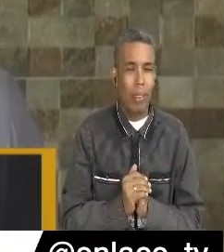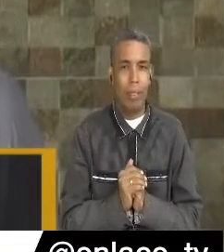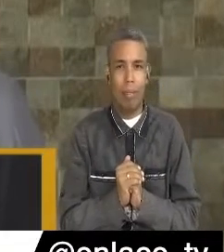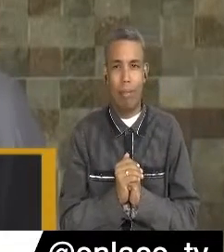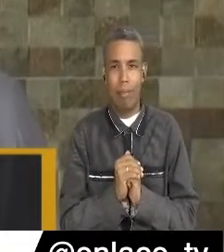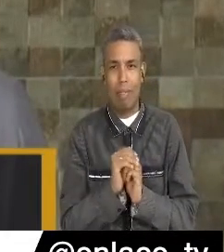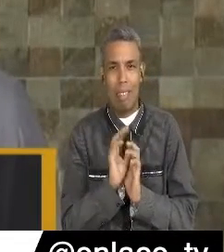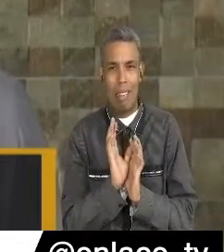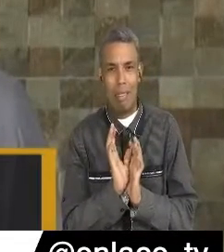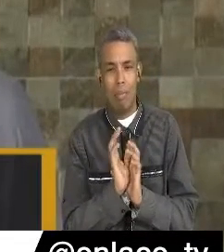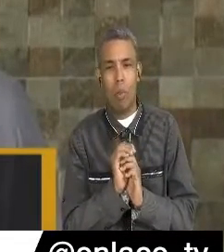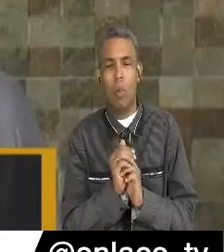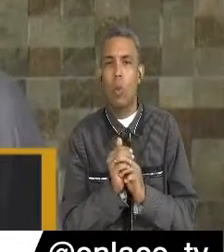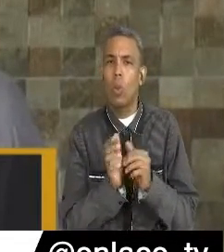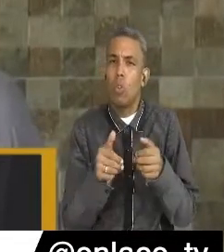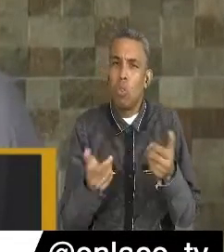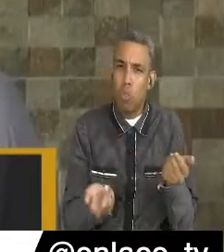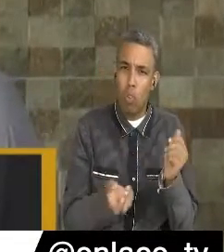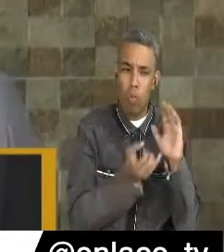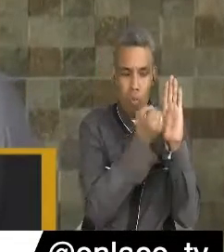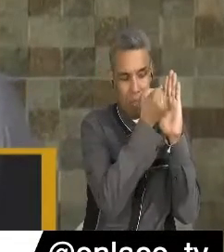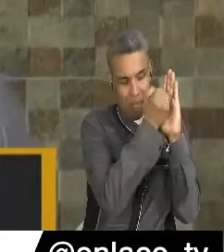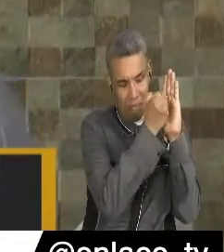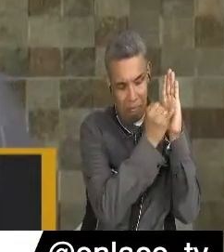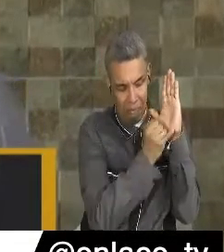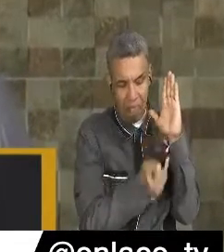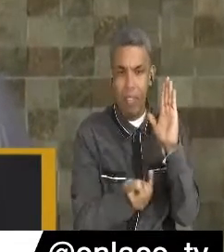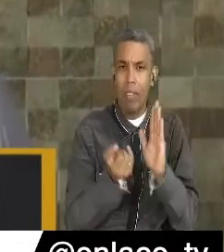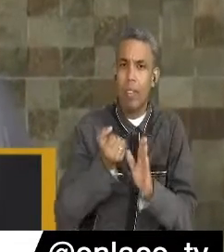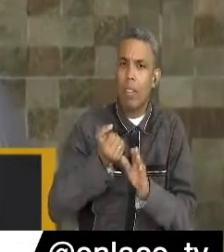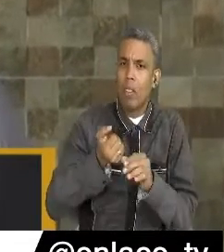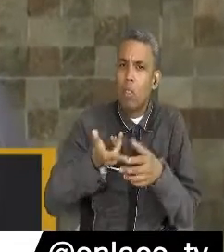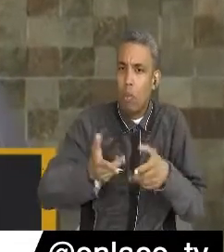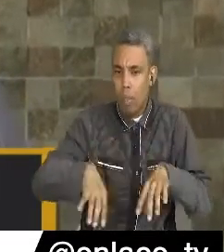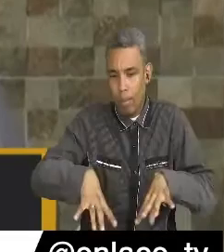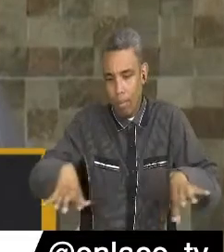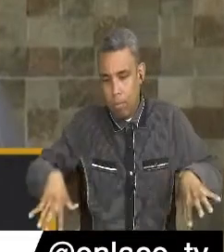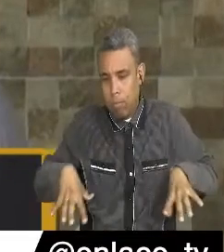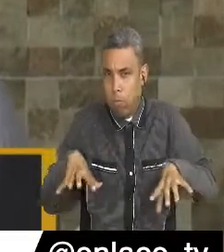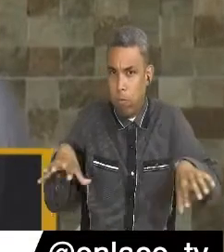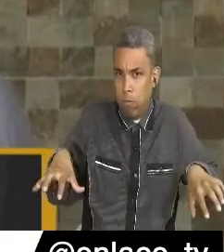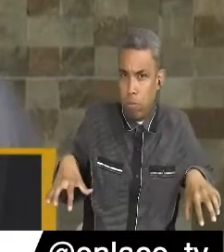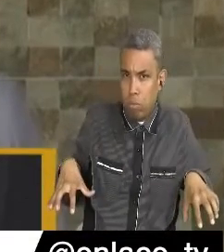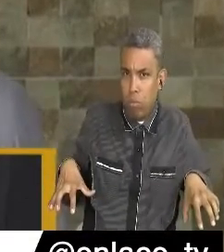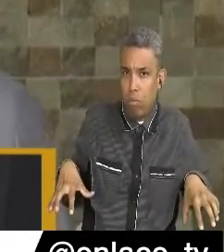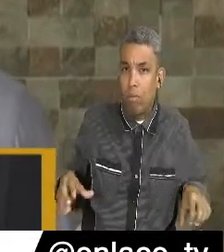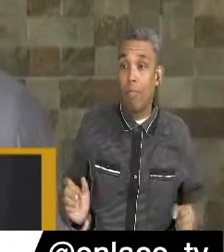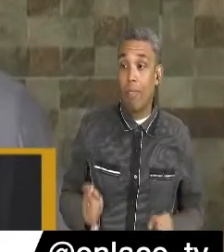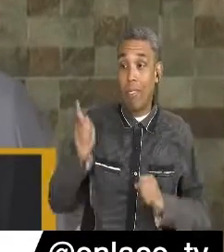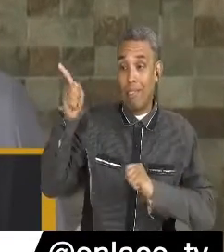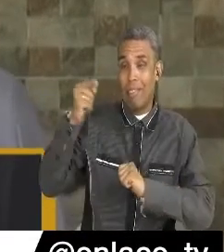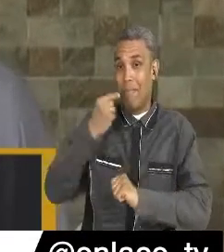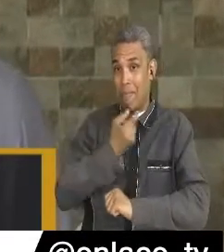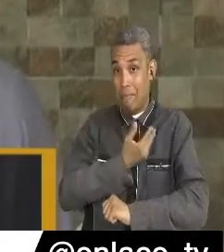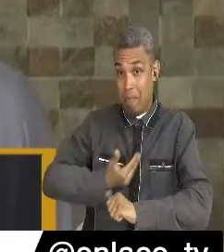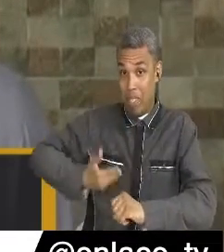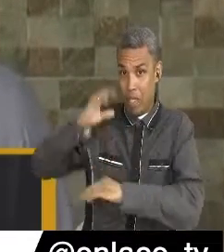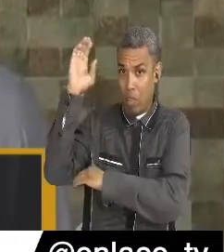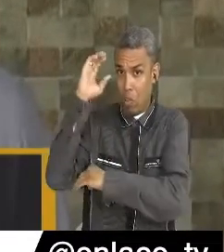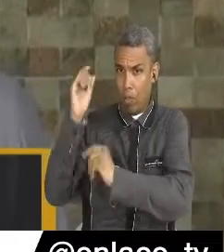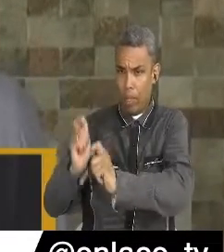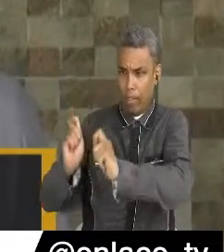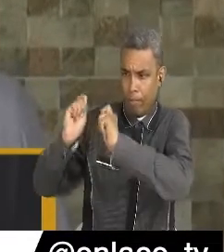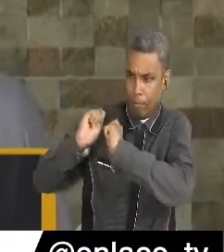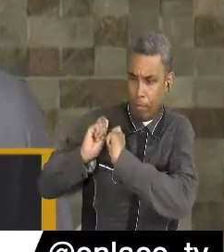definir las líneas de trabajo, se va a trabajar en toda la evaluación y el seguimiento a la política de reincorporación. Ahí